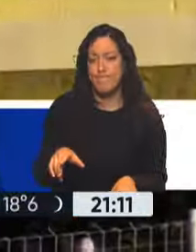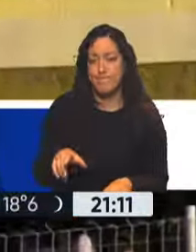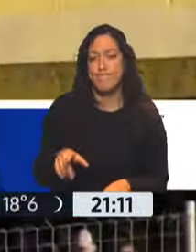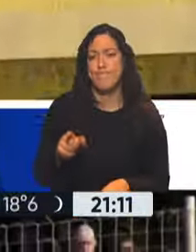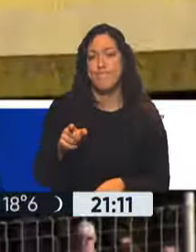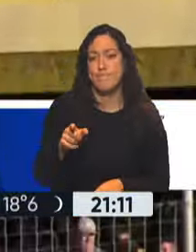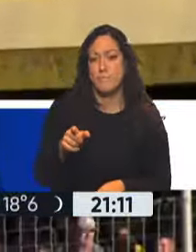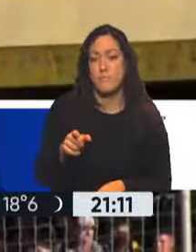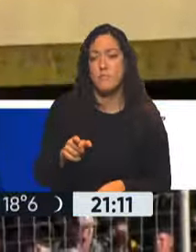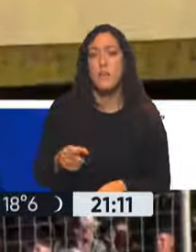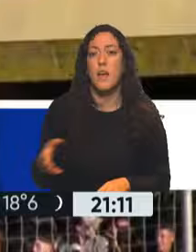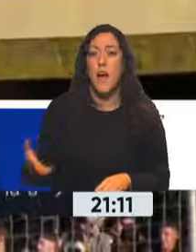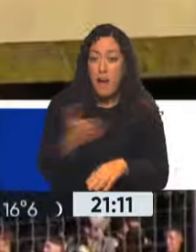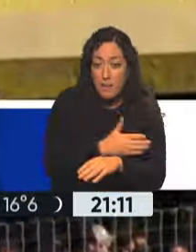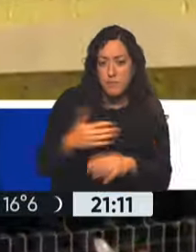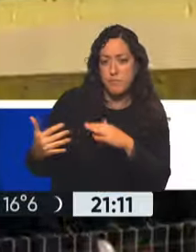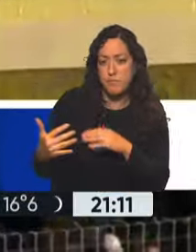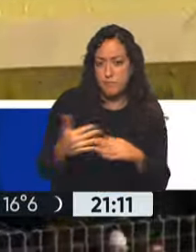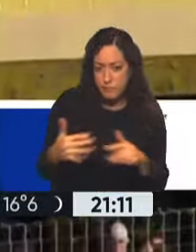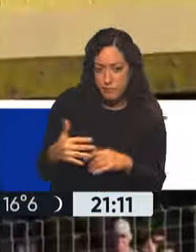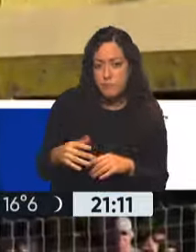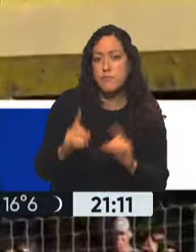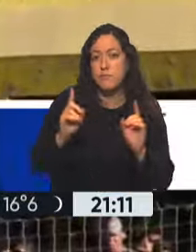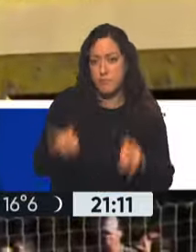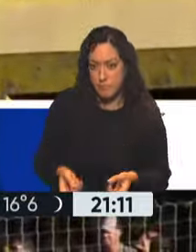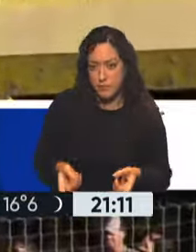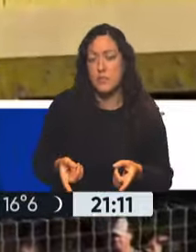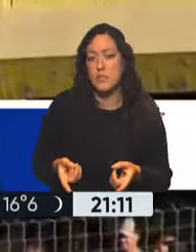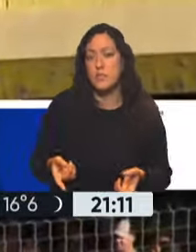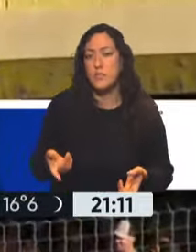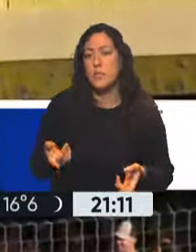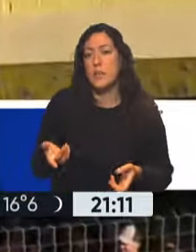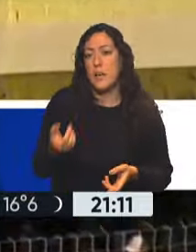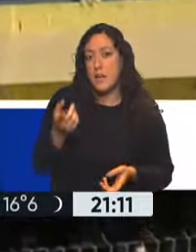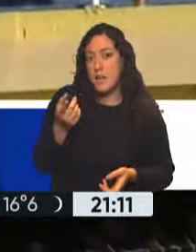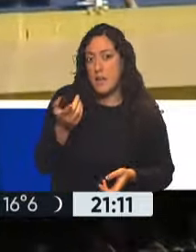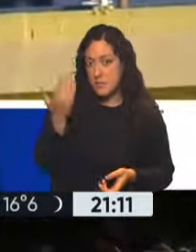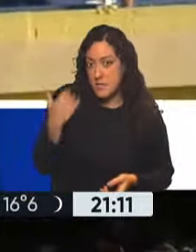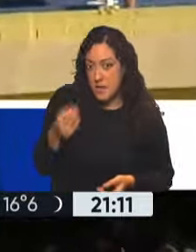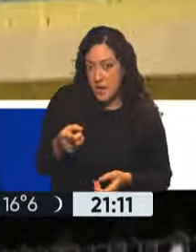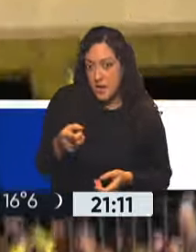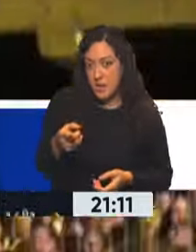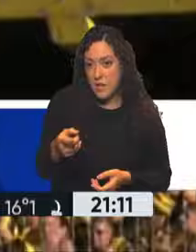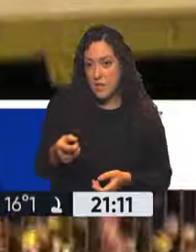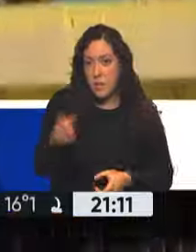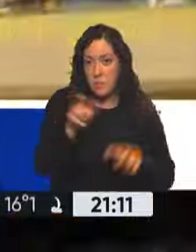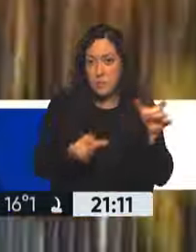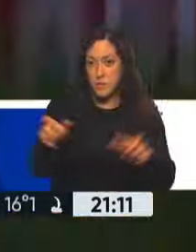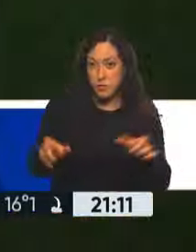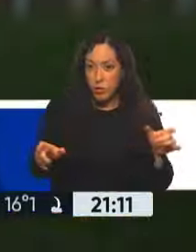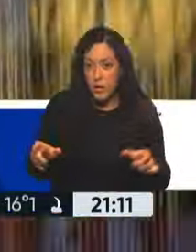además de la previa, que fue justamente en el día de ayer entre los hinchas de